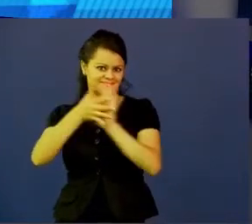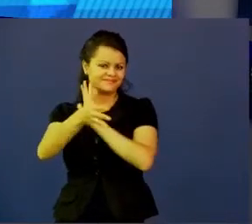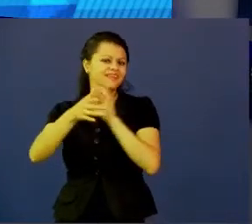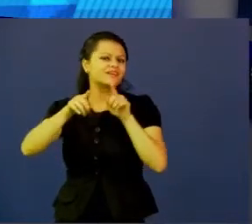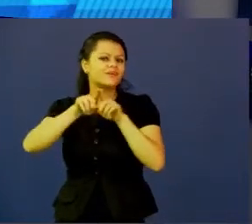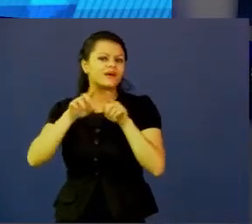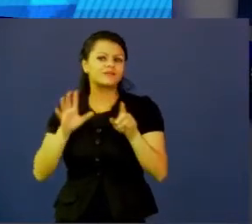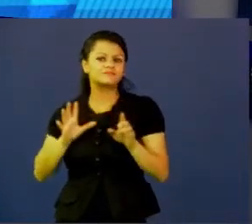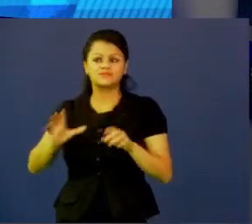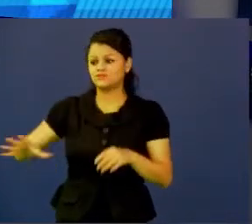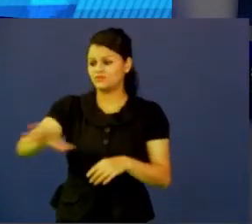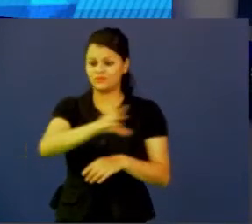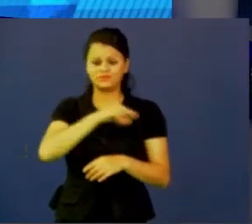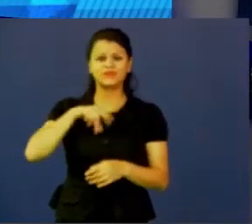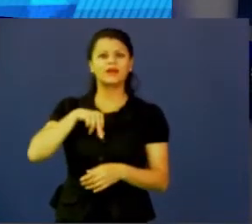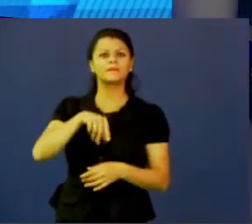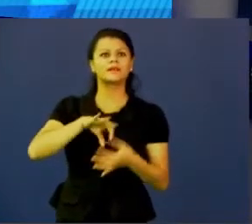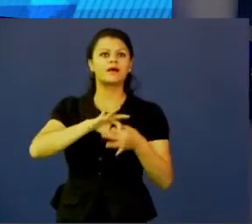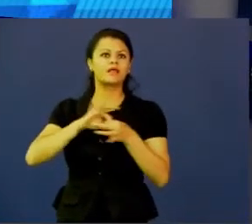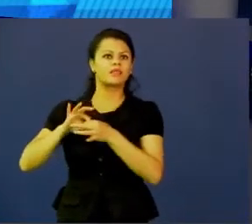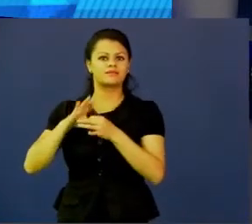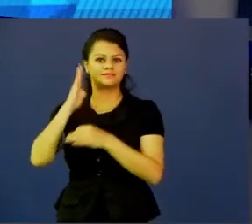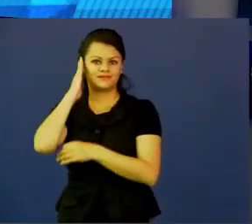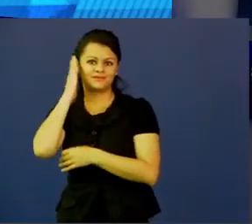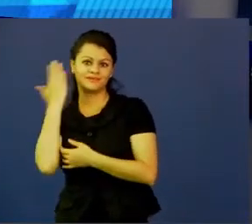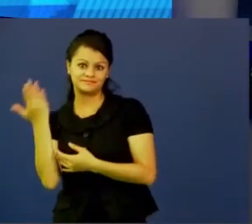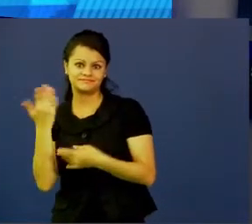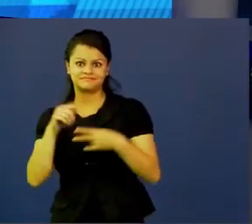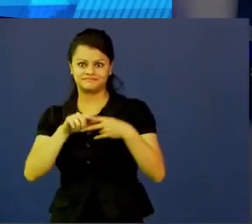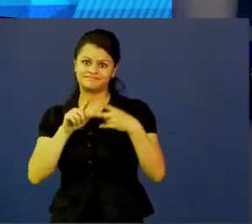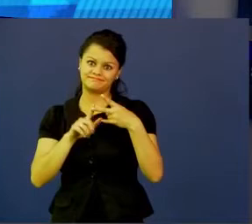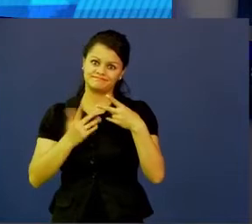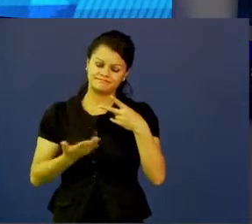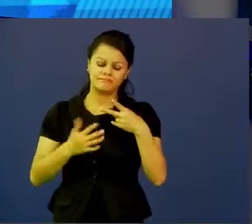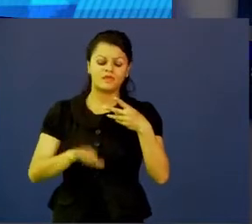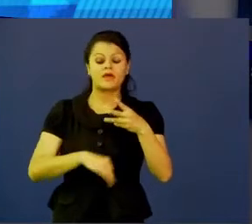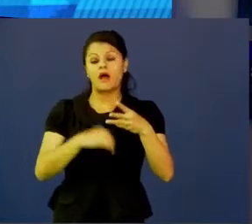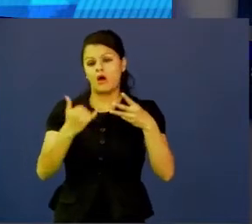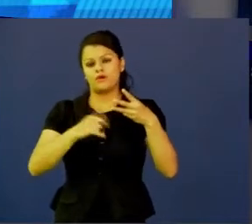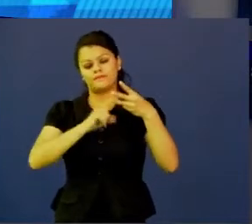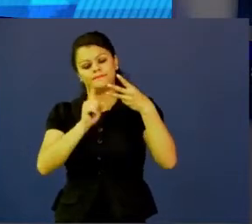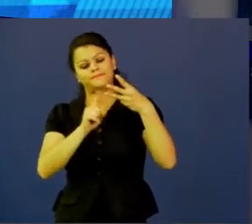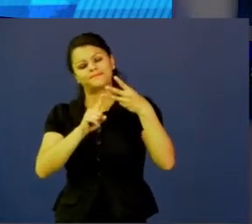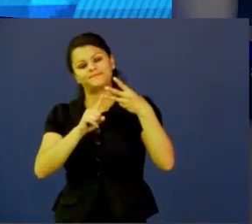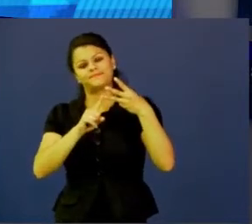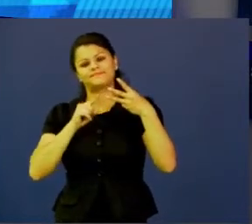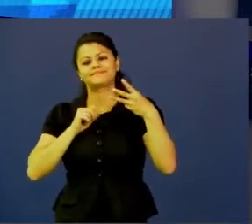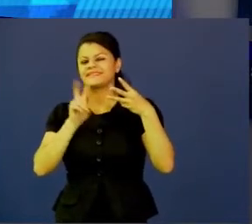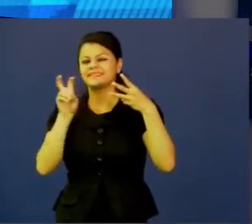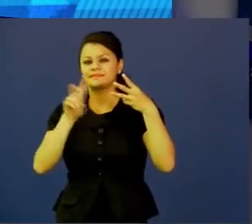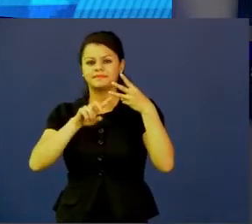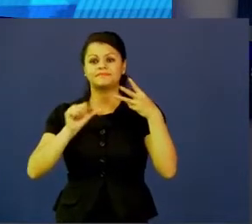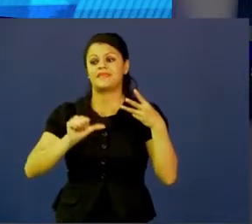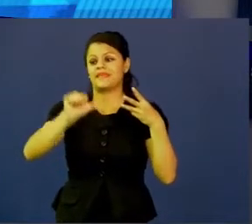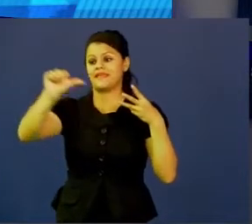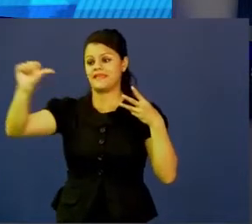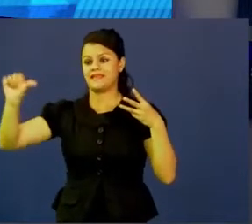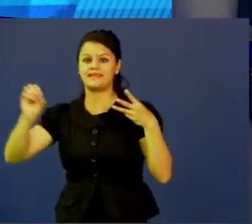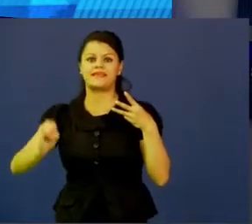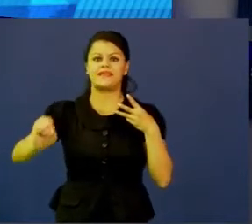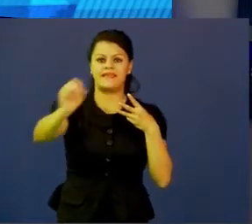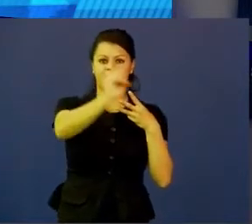el celular. Y aquí entonces vamos a hablar del siguiente capítulo, que es el de ellas y ellos. ¿Cómo